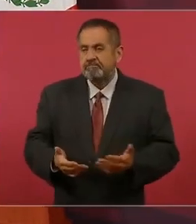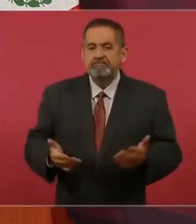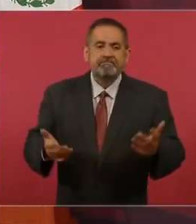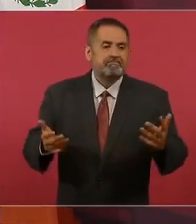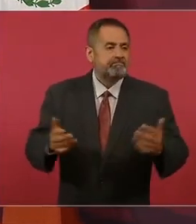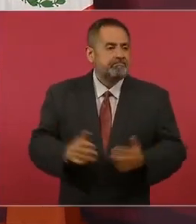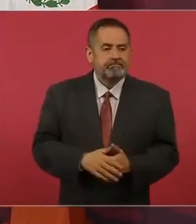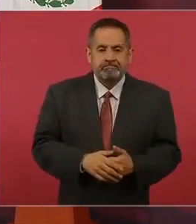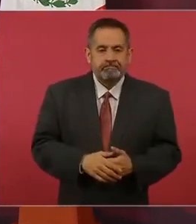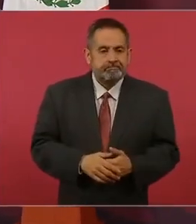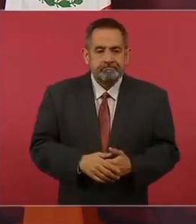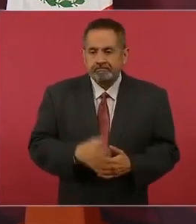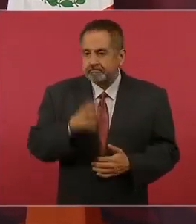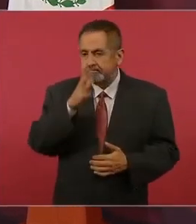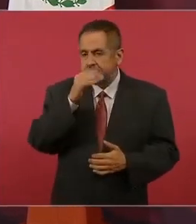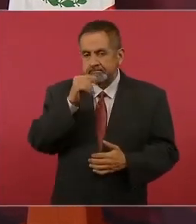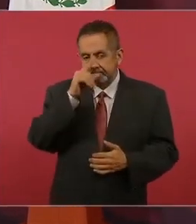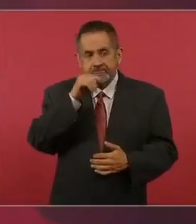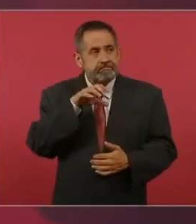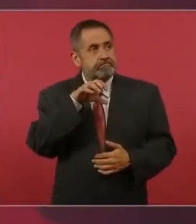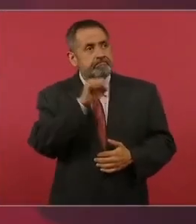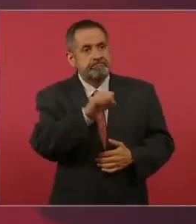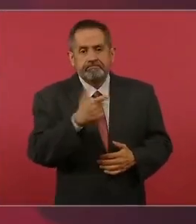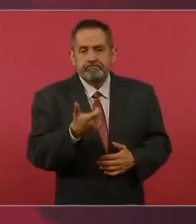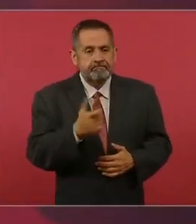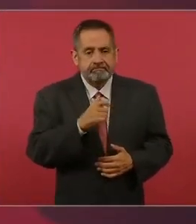no tendríamos posibilidad